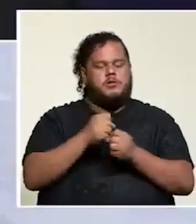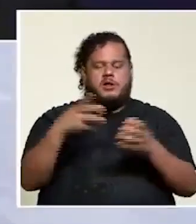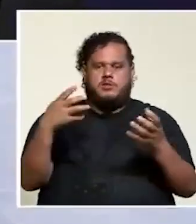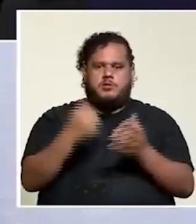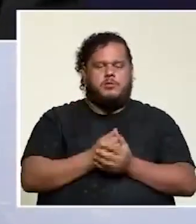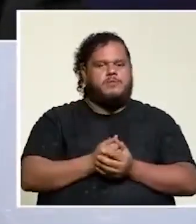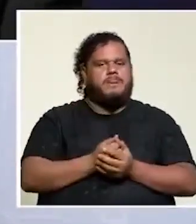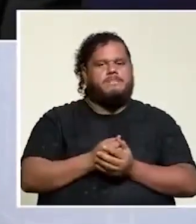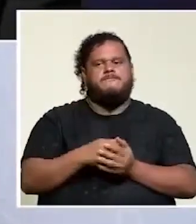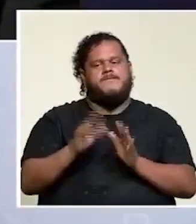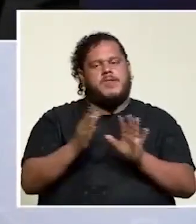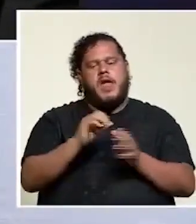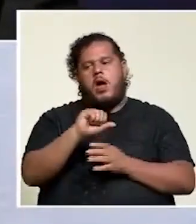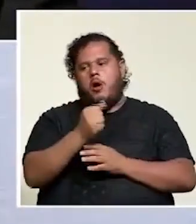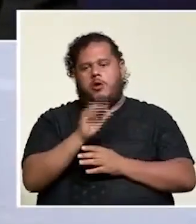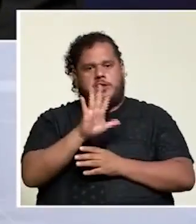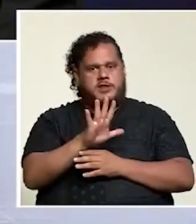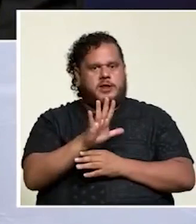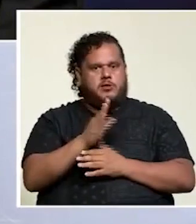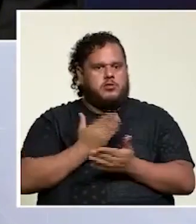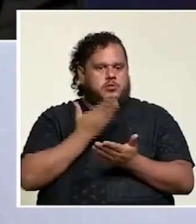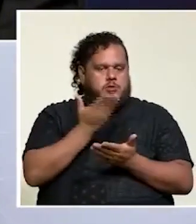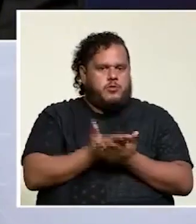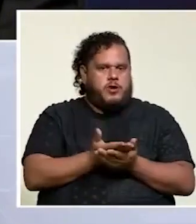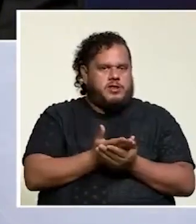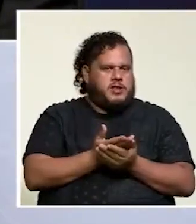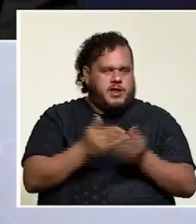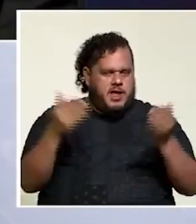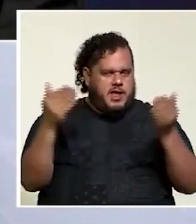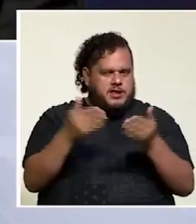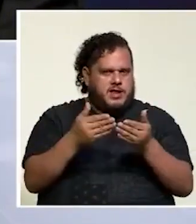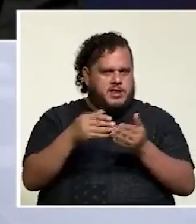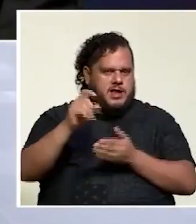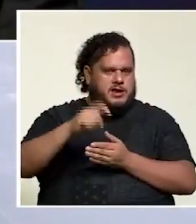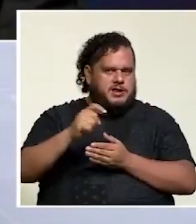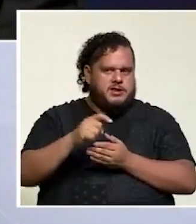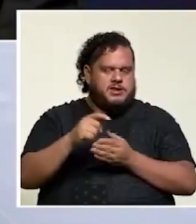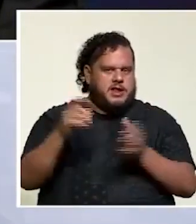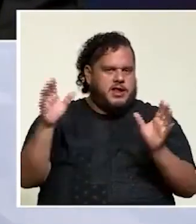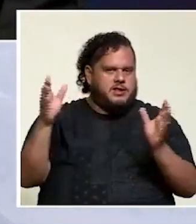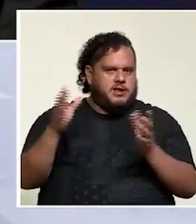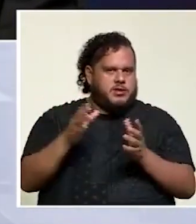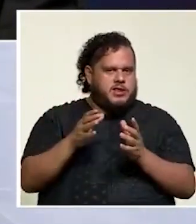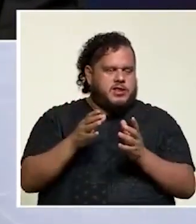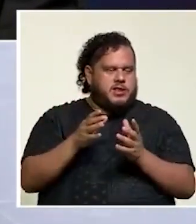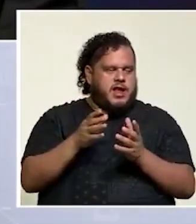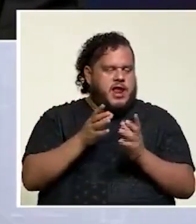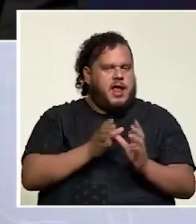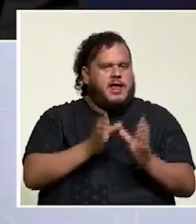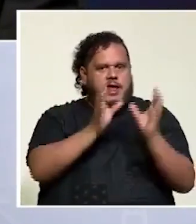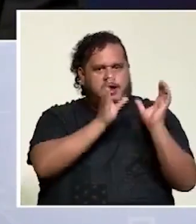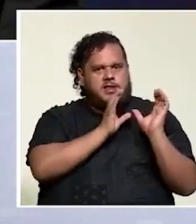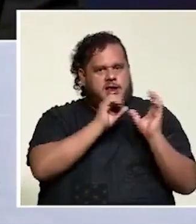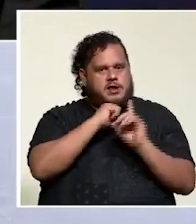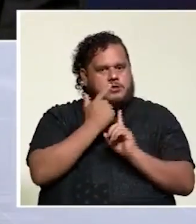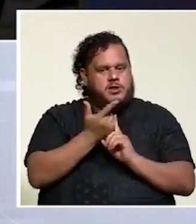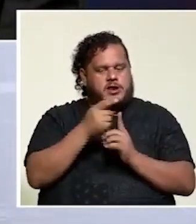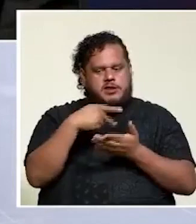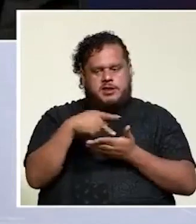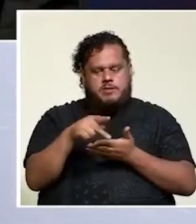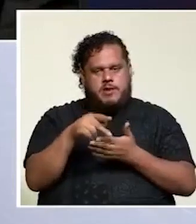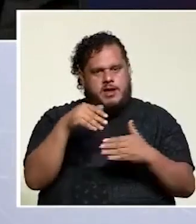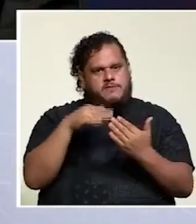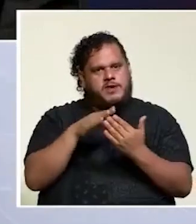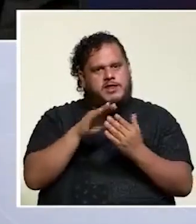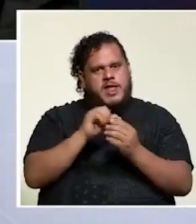Otra de sus propuestas justamente atiende a la necesidad de reducir las cargas sociales que se pagan ante la